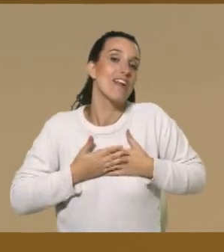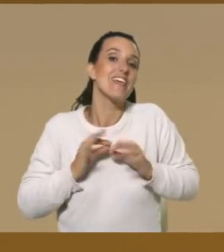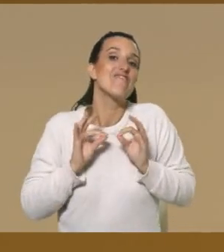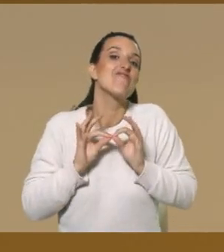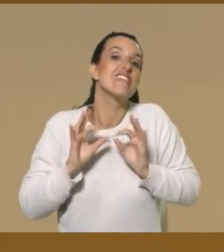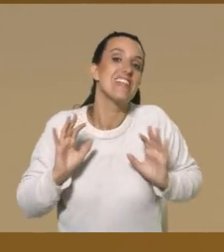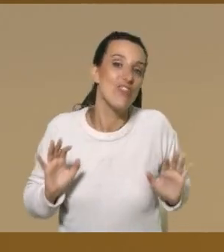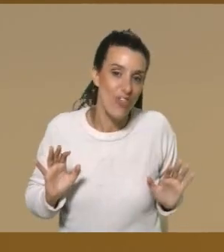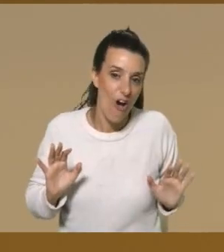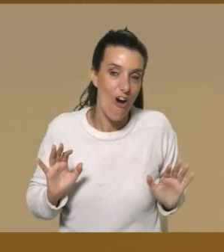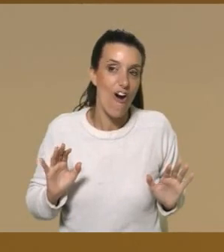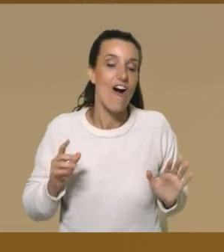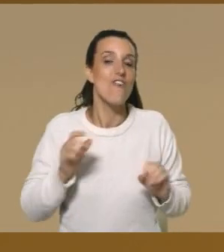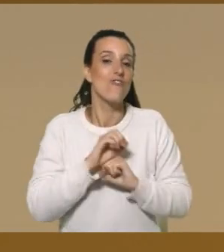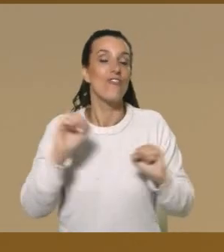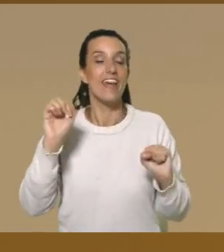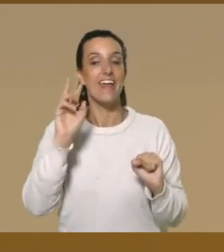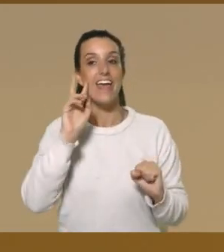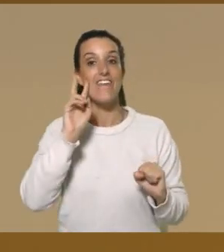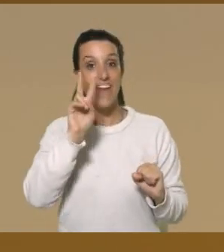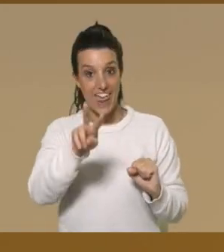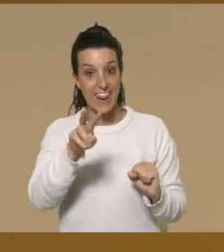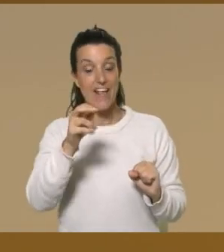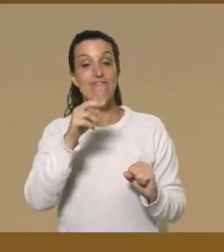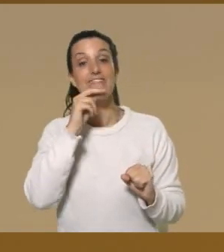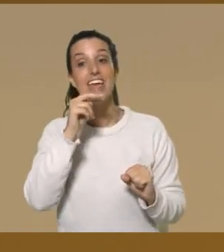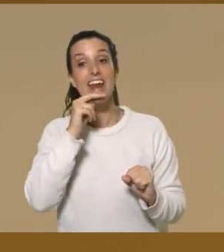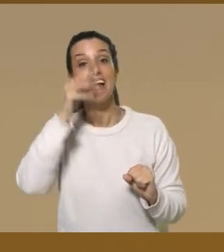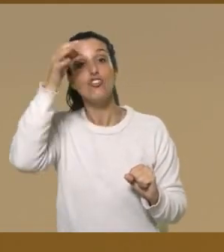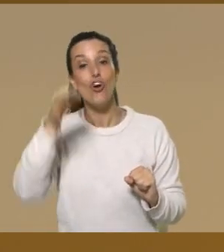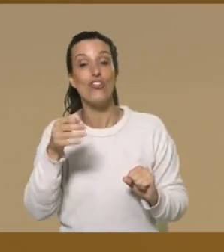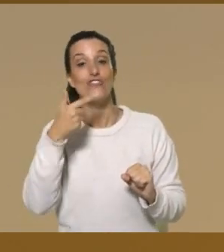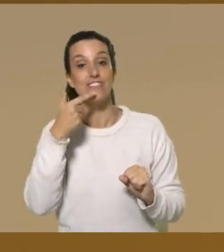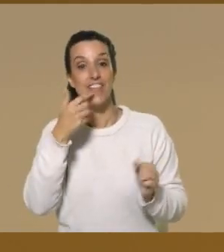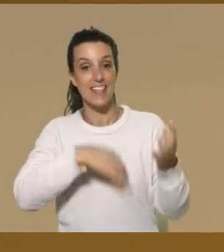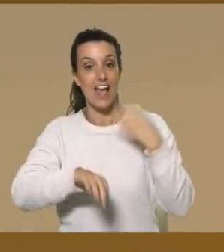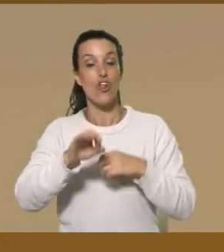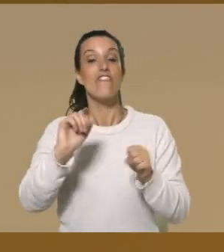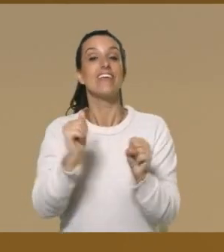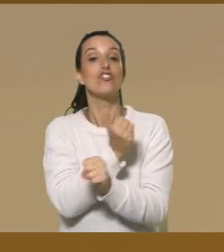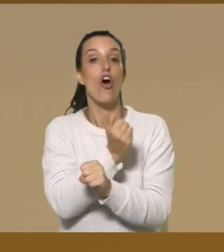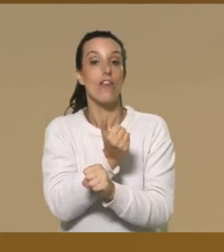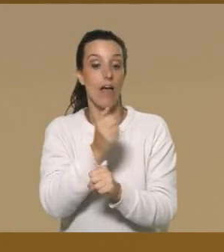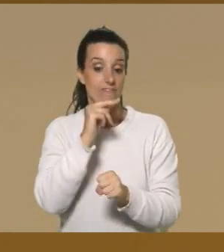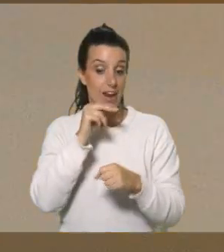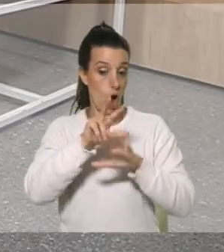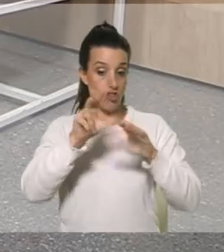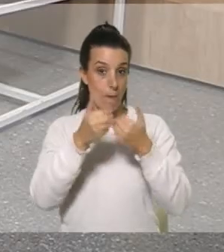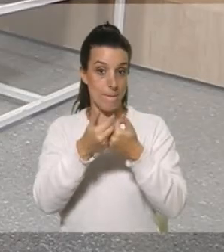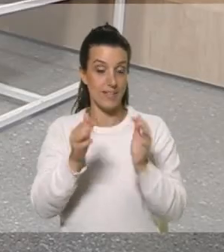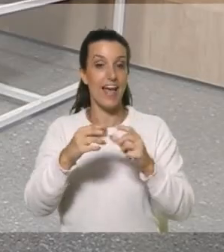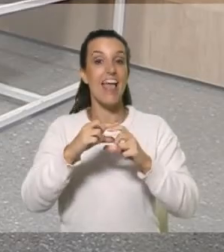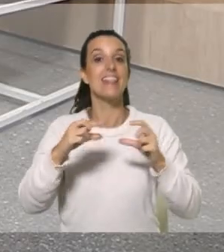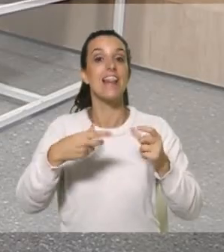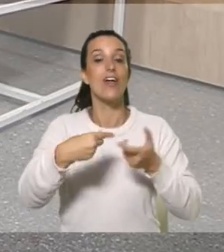te tambalea todo la podemos este ir a disfrutar los viernes de septiembre en el teatro Victoria a partir de este viernes ocho